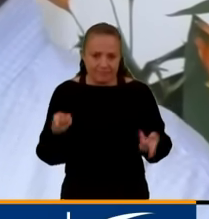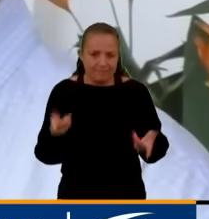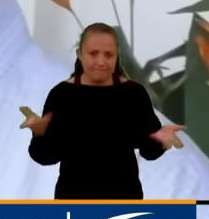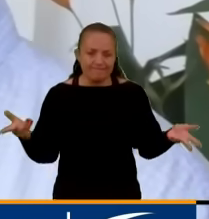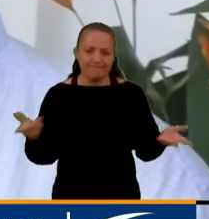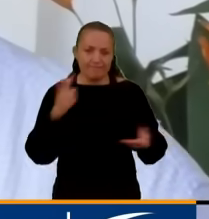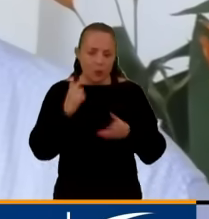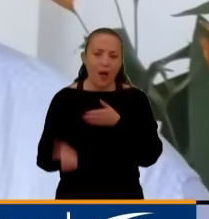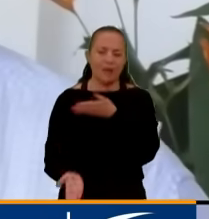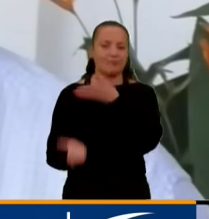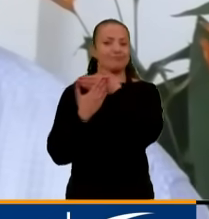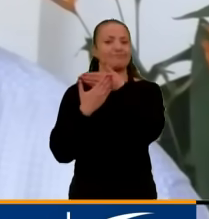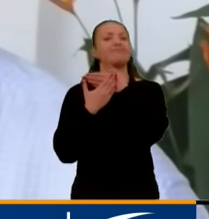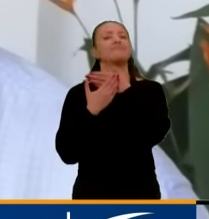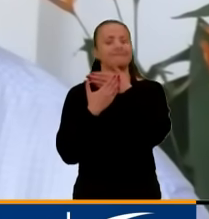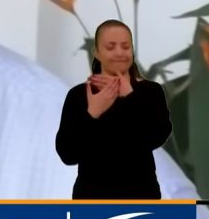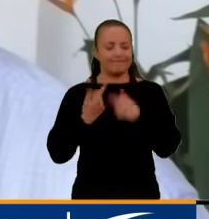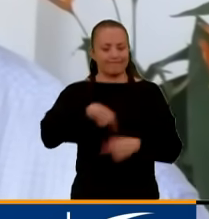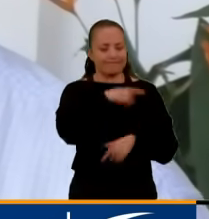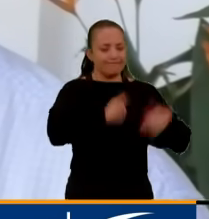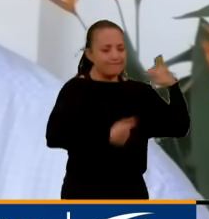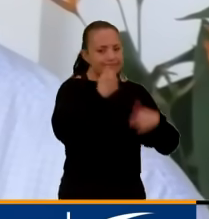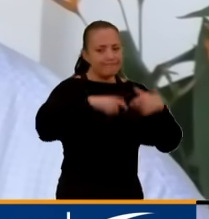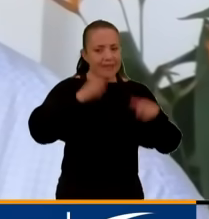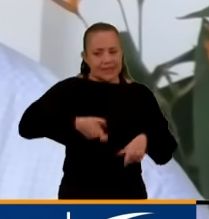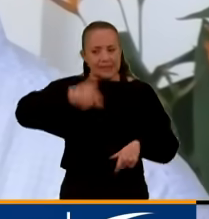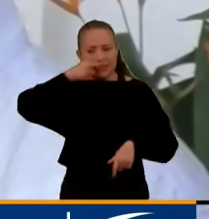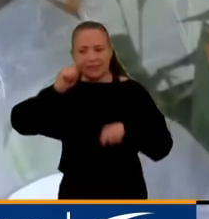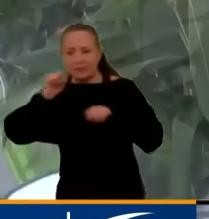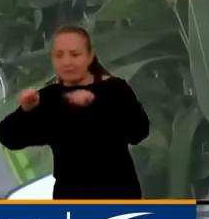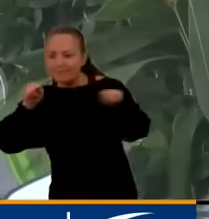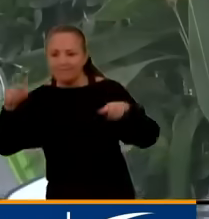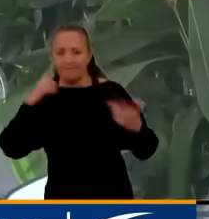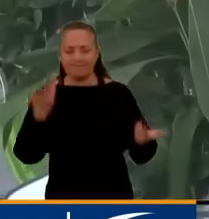los avisos de que nos ponen a las autoridades alertas en ese sentido.